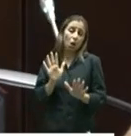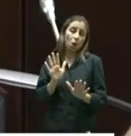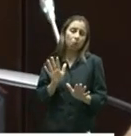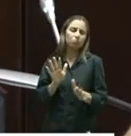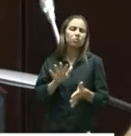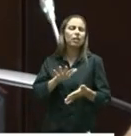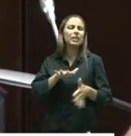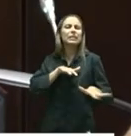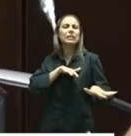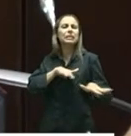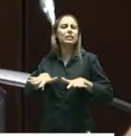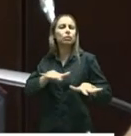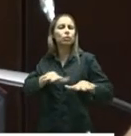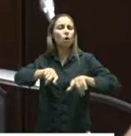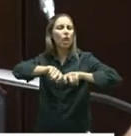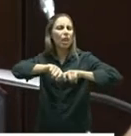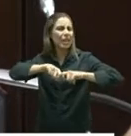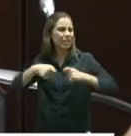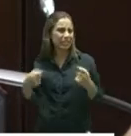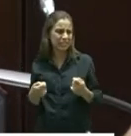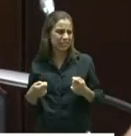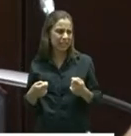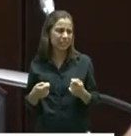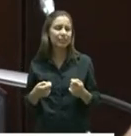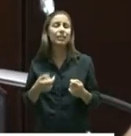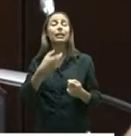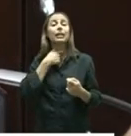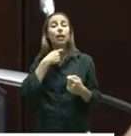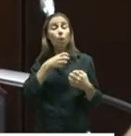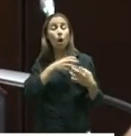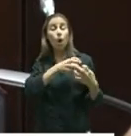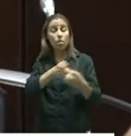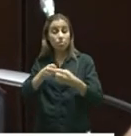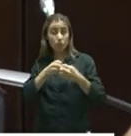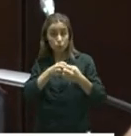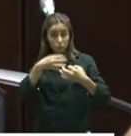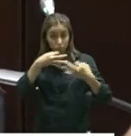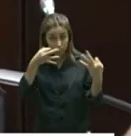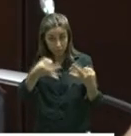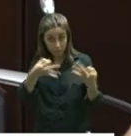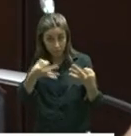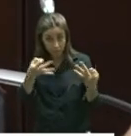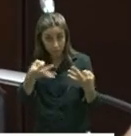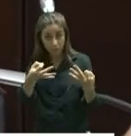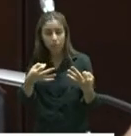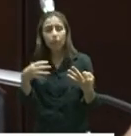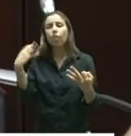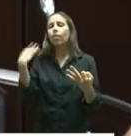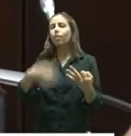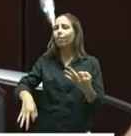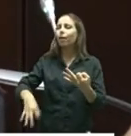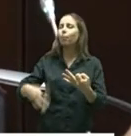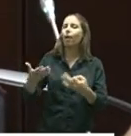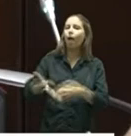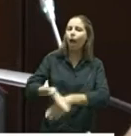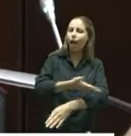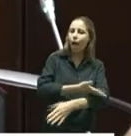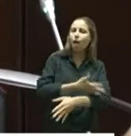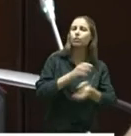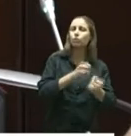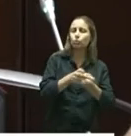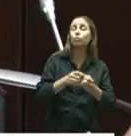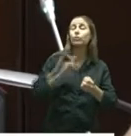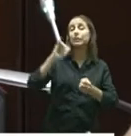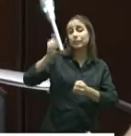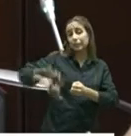abordar una situación que es sumamente crítica Si se quiere discutir en serio esto no podía haber tenido este tratamiento Express por un lado sí se puede resolver